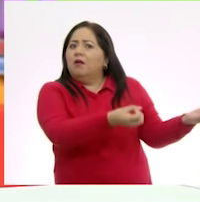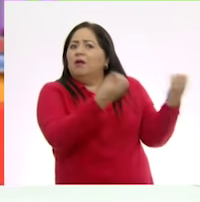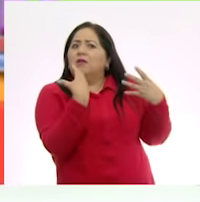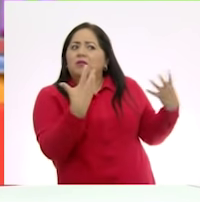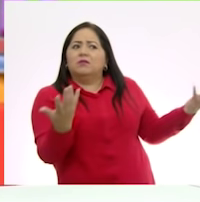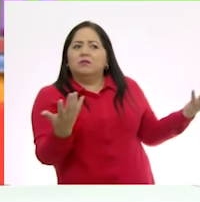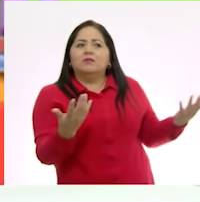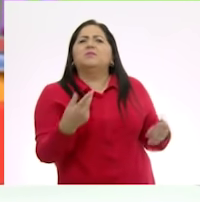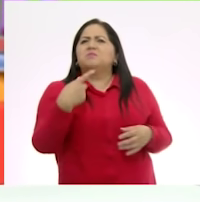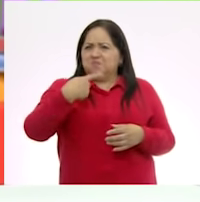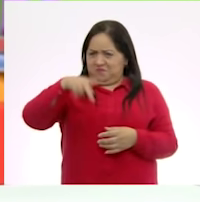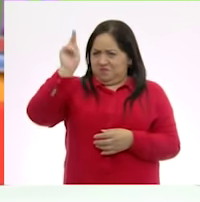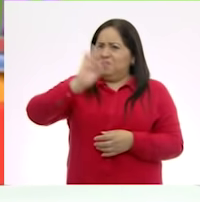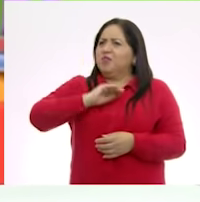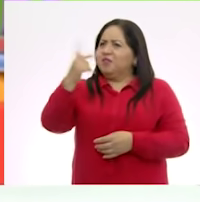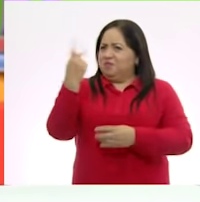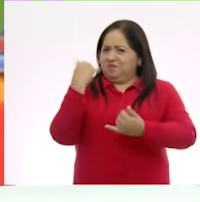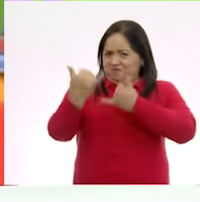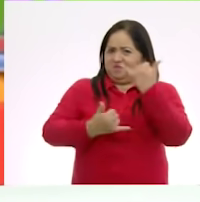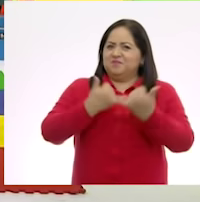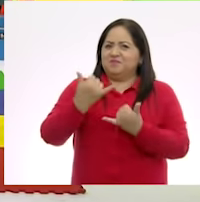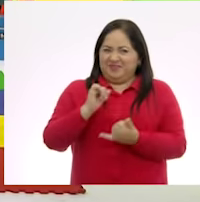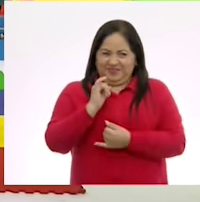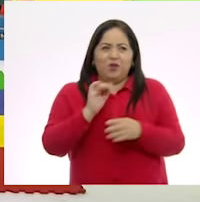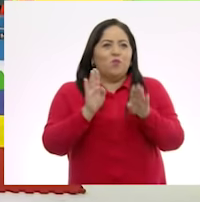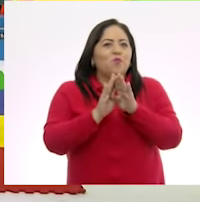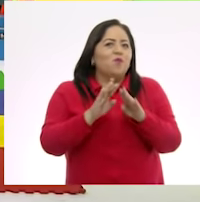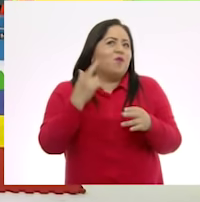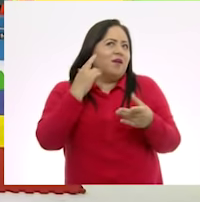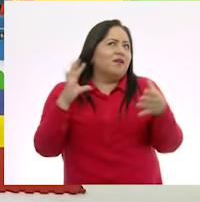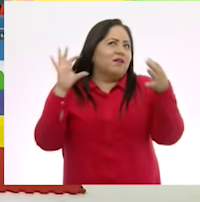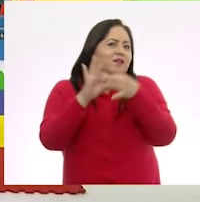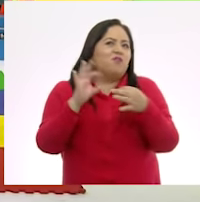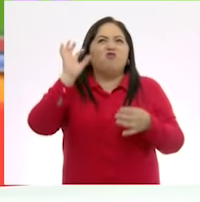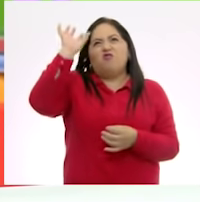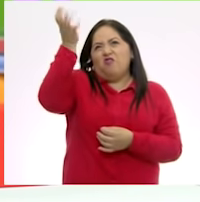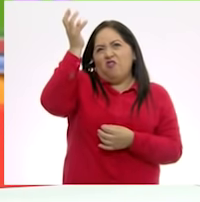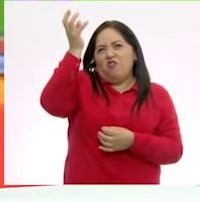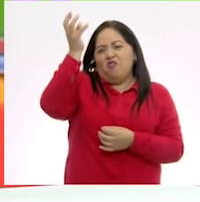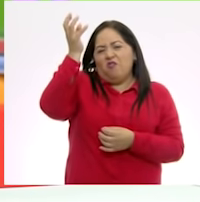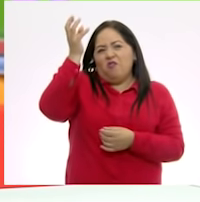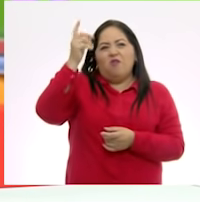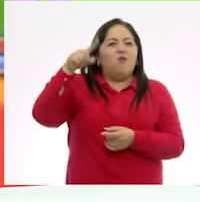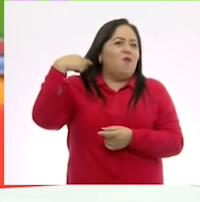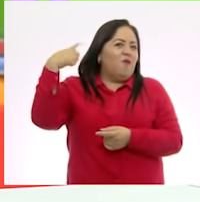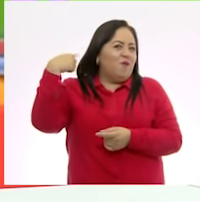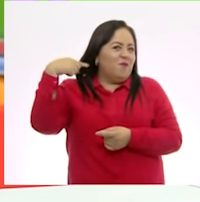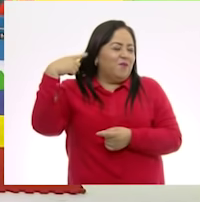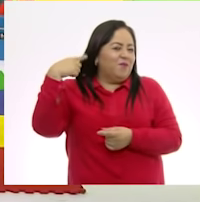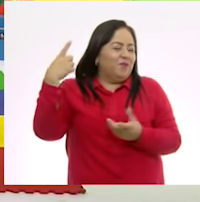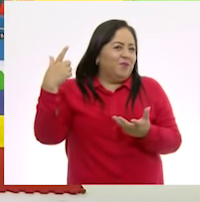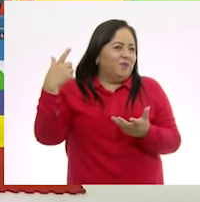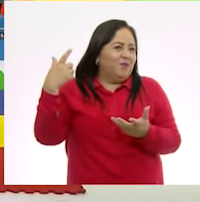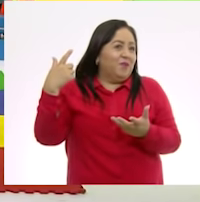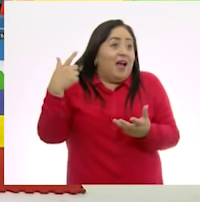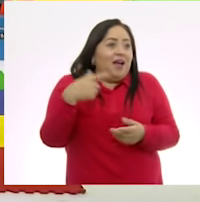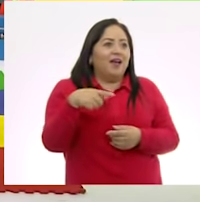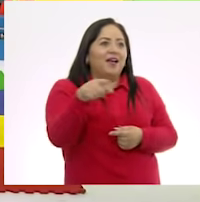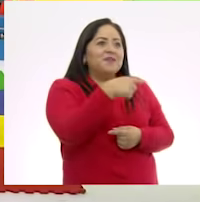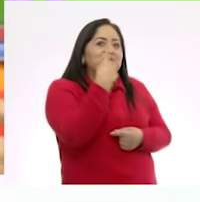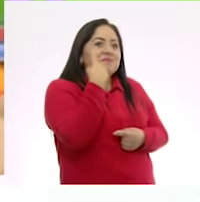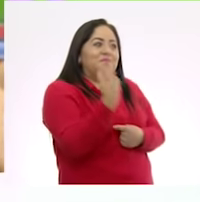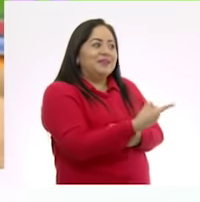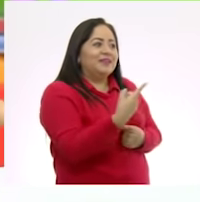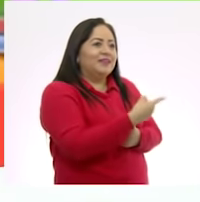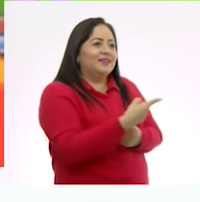dejó? Pero podemos seguir jugando. ¿Rimamos? Sí. Va. Foco. Loco. ¡Ay!